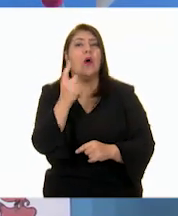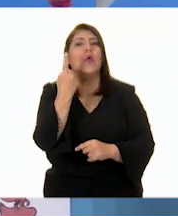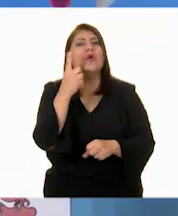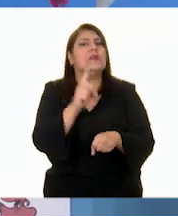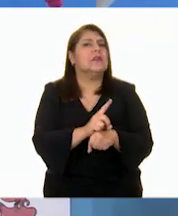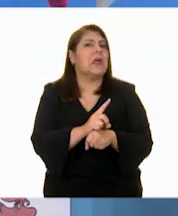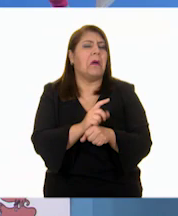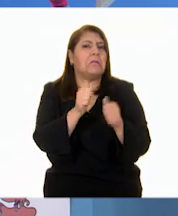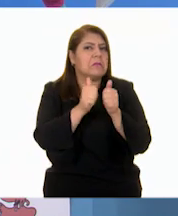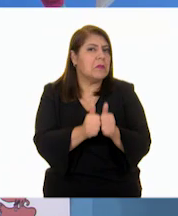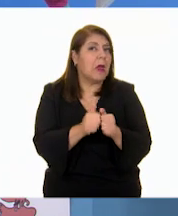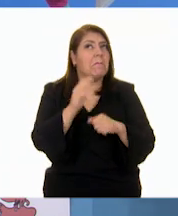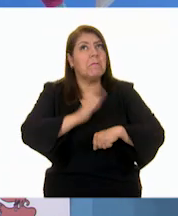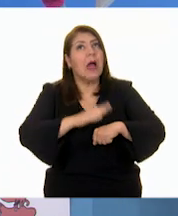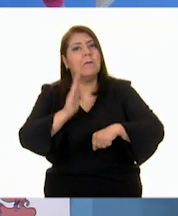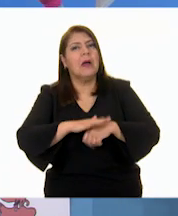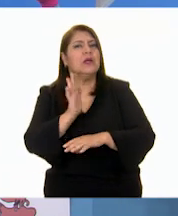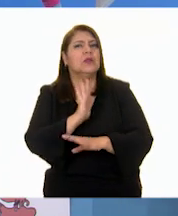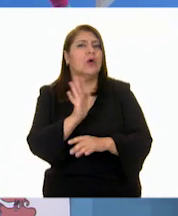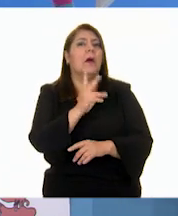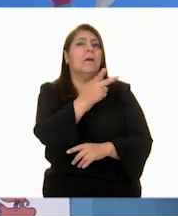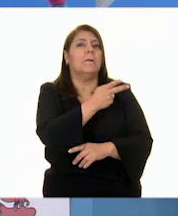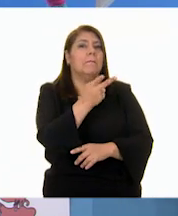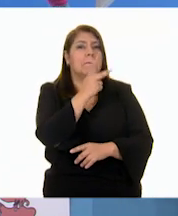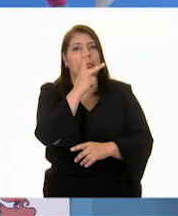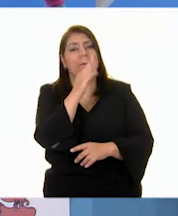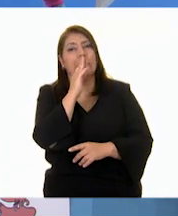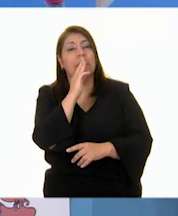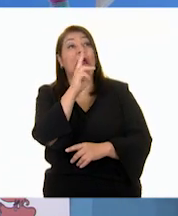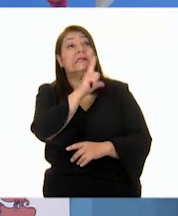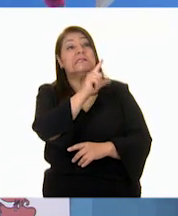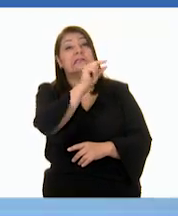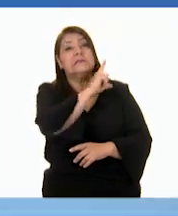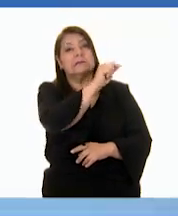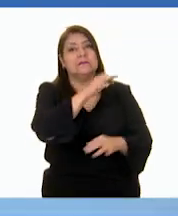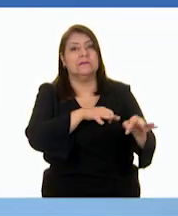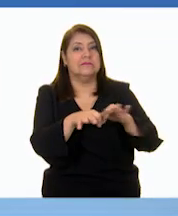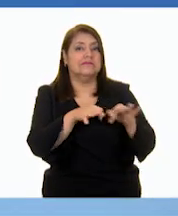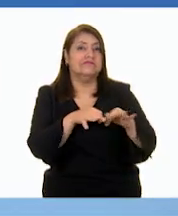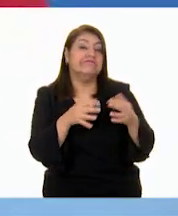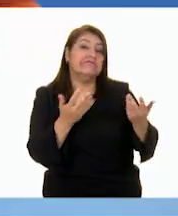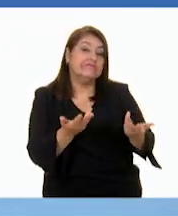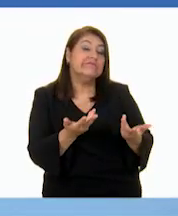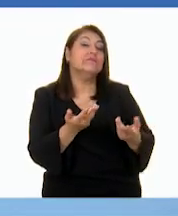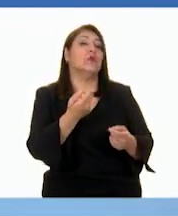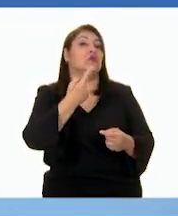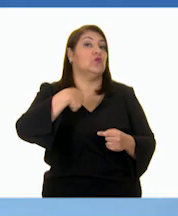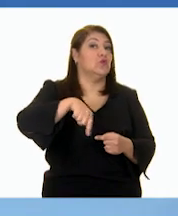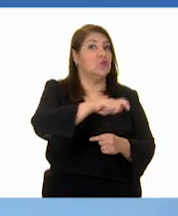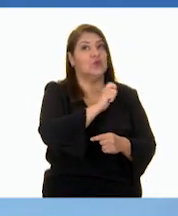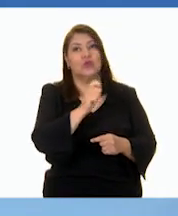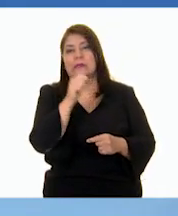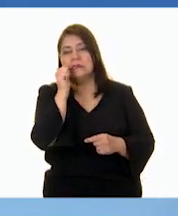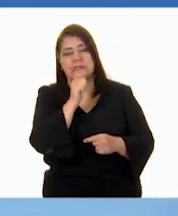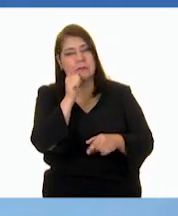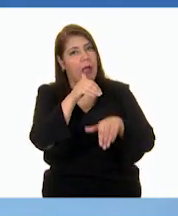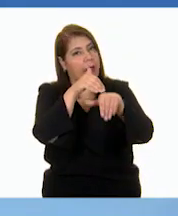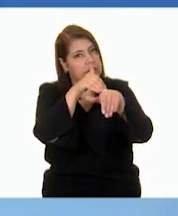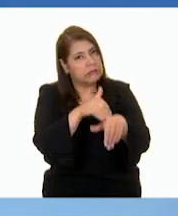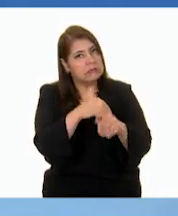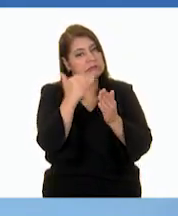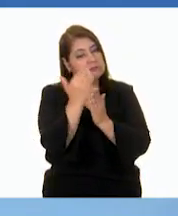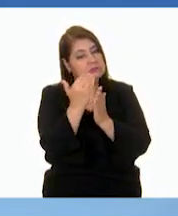nosotros, pero no más porque mis papás necesitan salir a trabajar y aunque seguimos todas las medidas